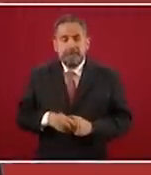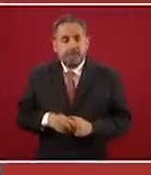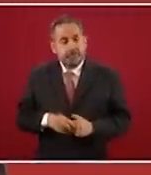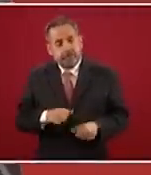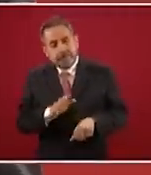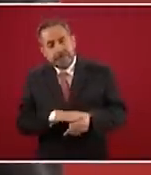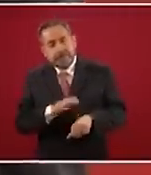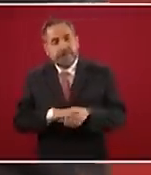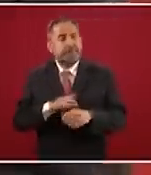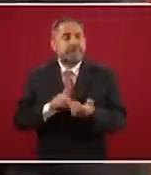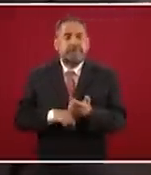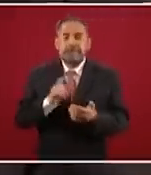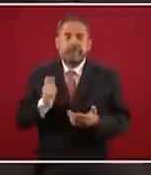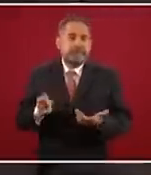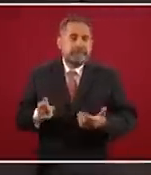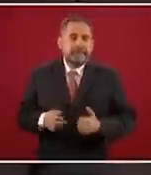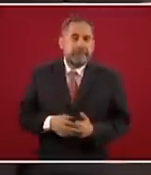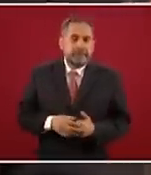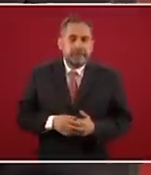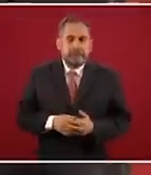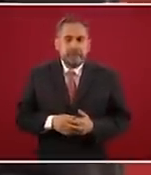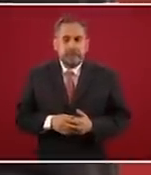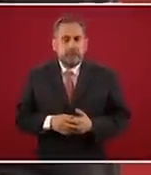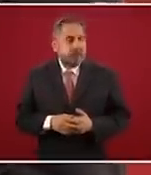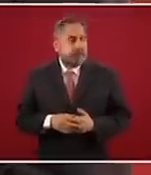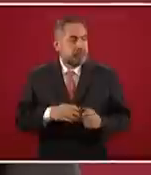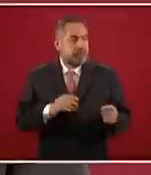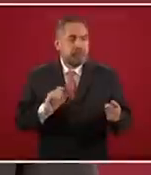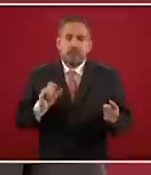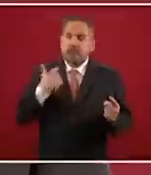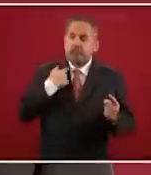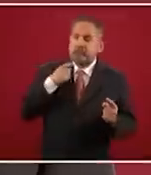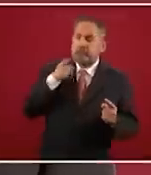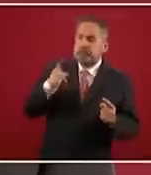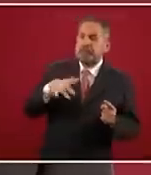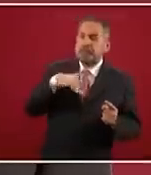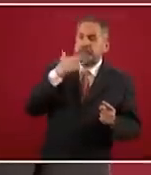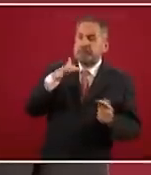señale a todos los involucrados,